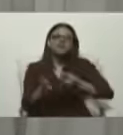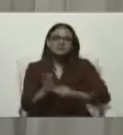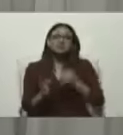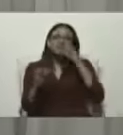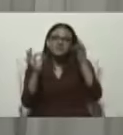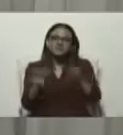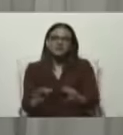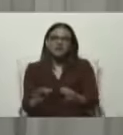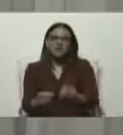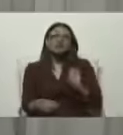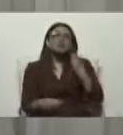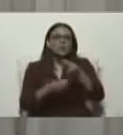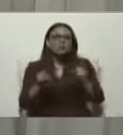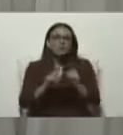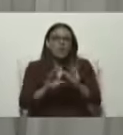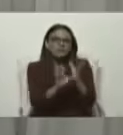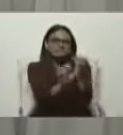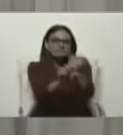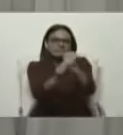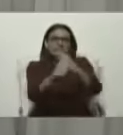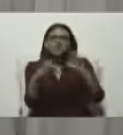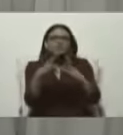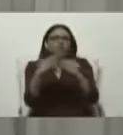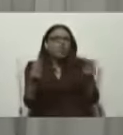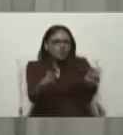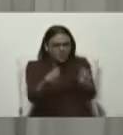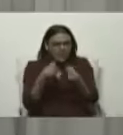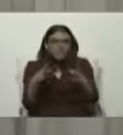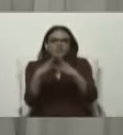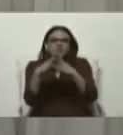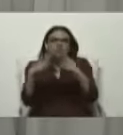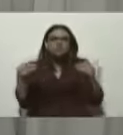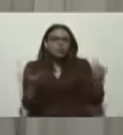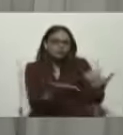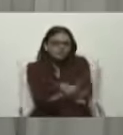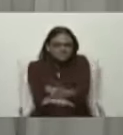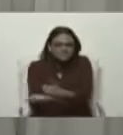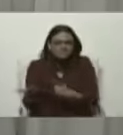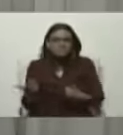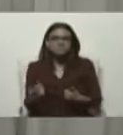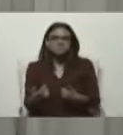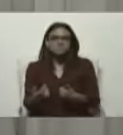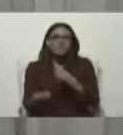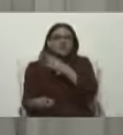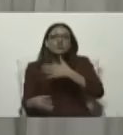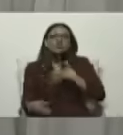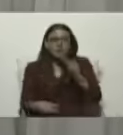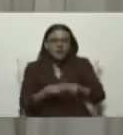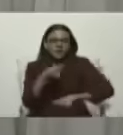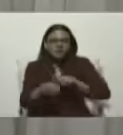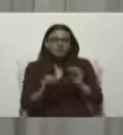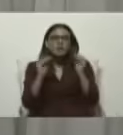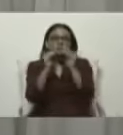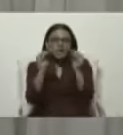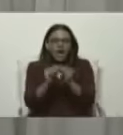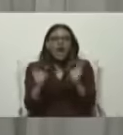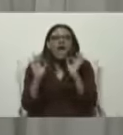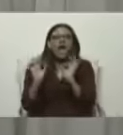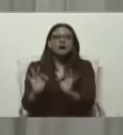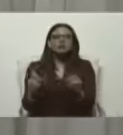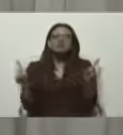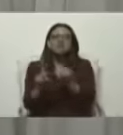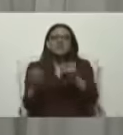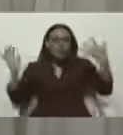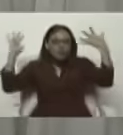te voy a exprimir hasta sacarte la sangre. Que fue exactamente, es exactamente lo que está haciendo